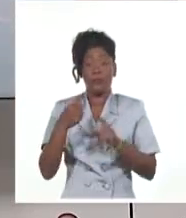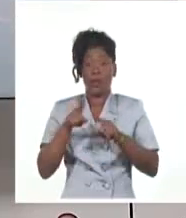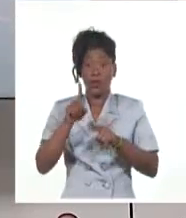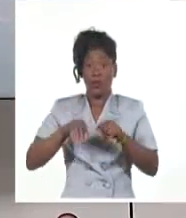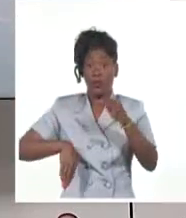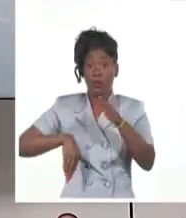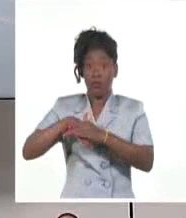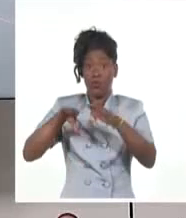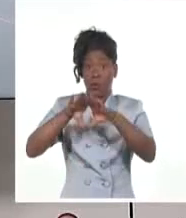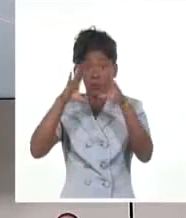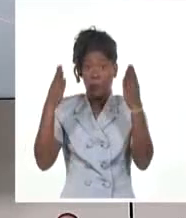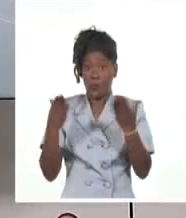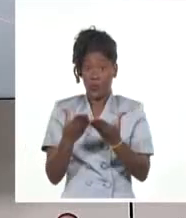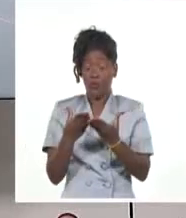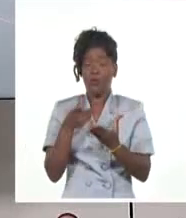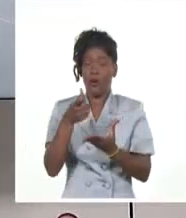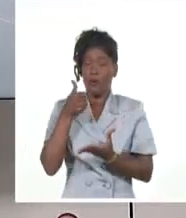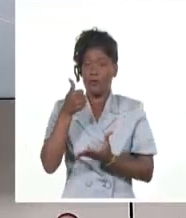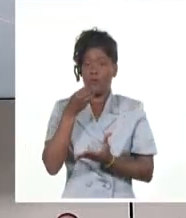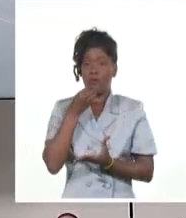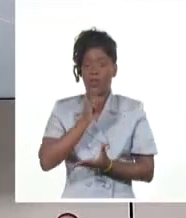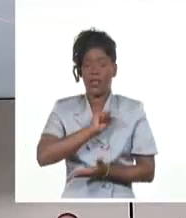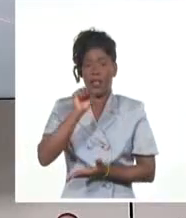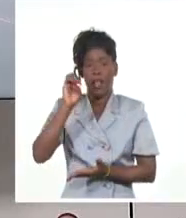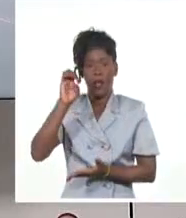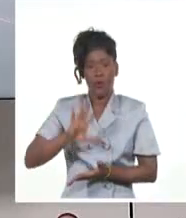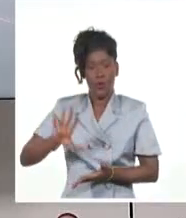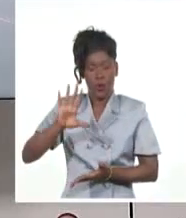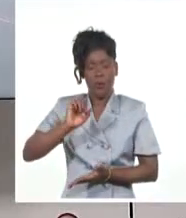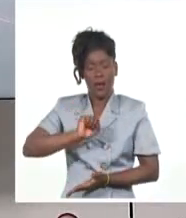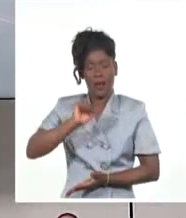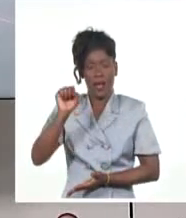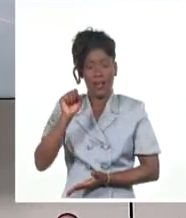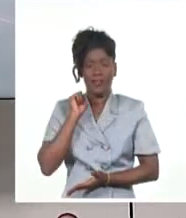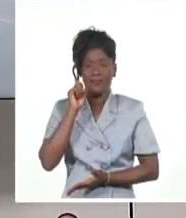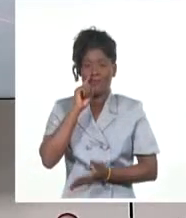una potencia europea. Y hasta aquí la información deportiva en la emisión de hoy. Como siempre le digo, tenga usted muy buenas tardes.